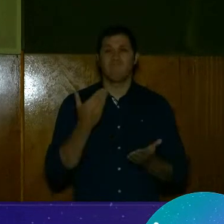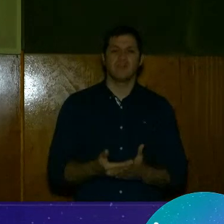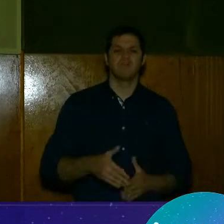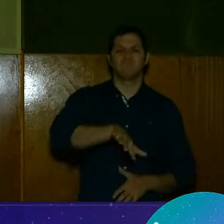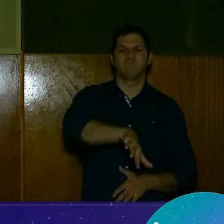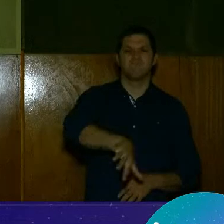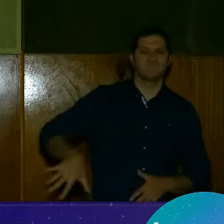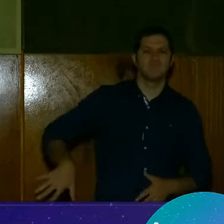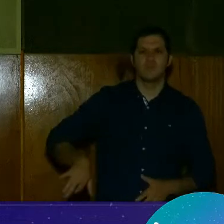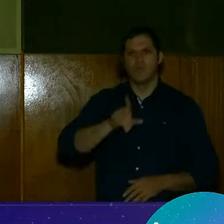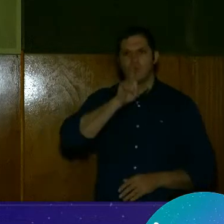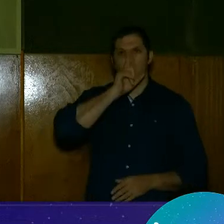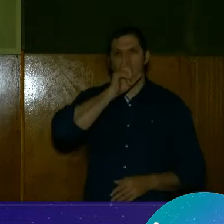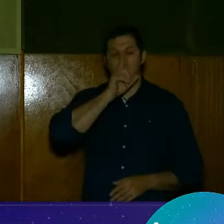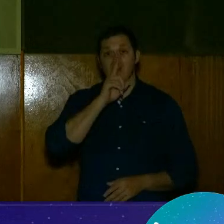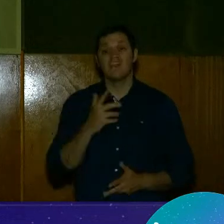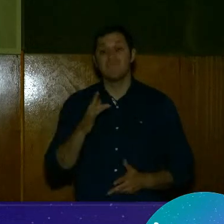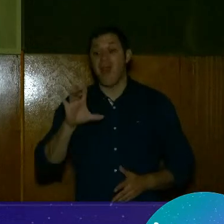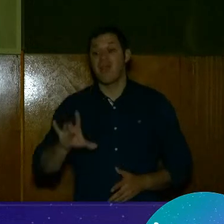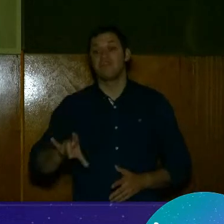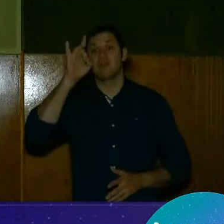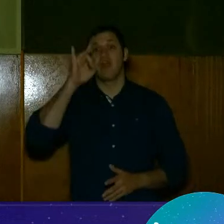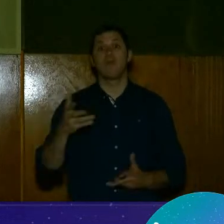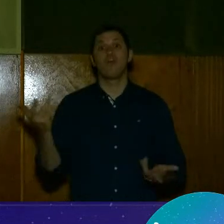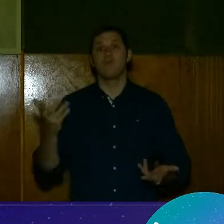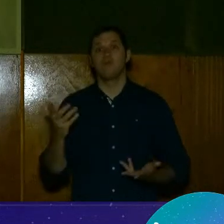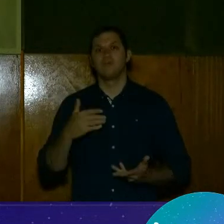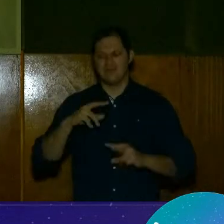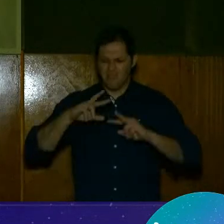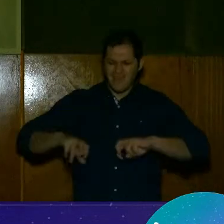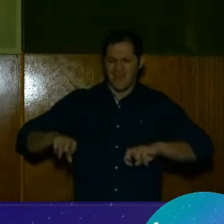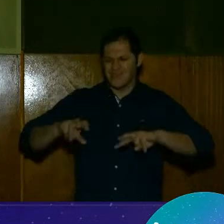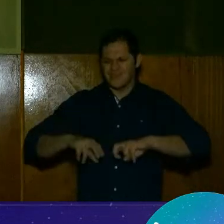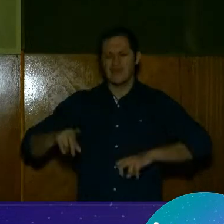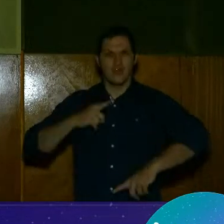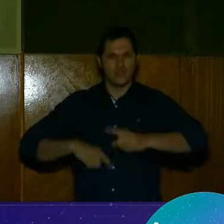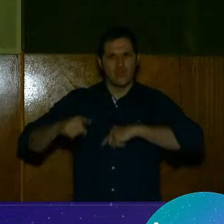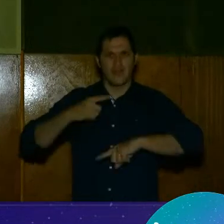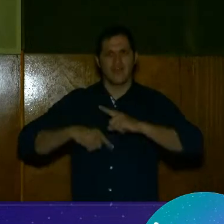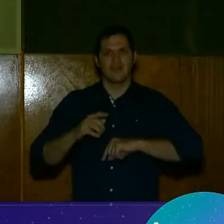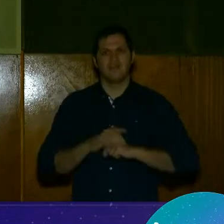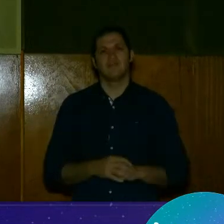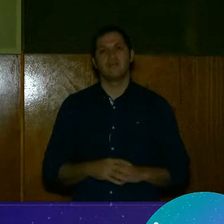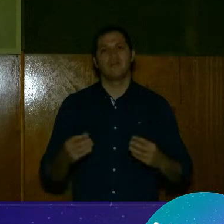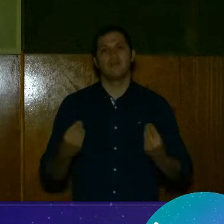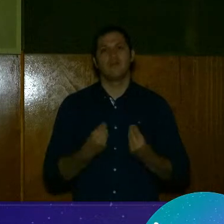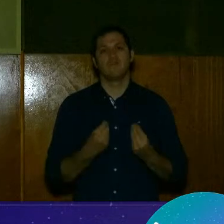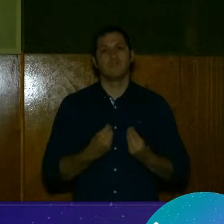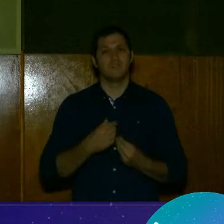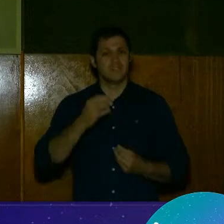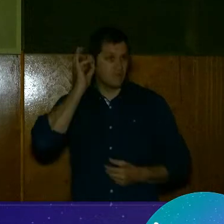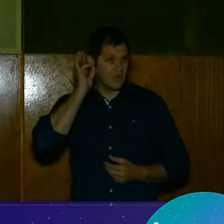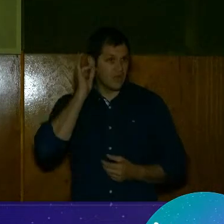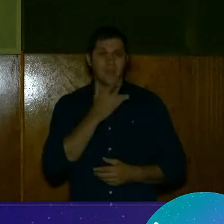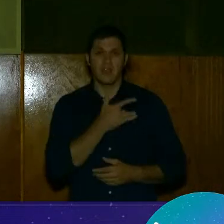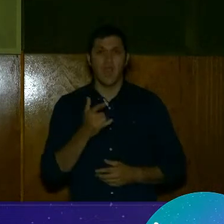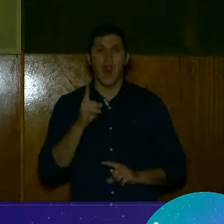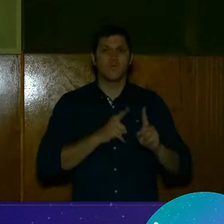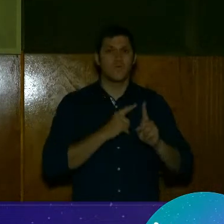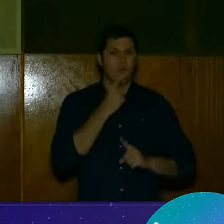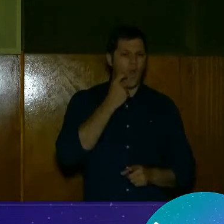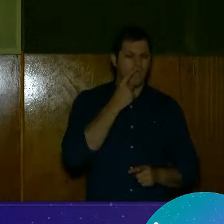línea nunca no hubieron mujeres siempre las hubo problemas que muchas veces estaban escondidas